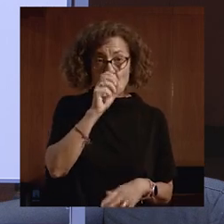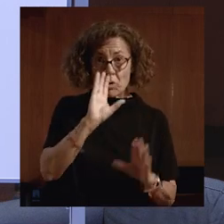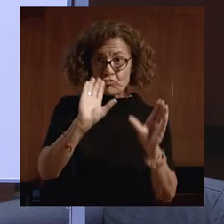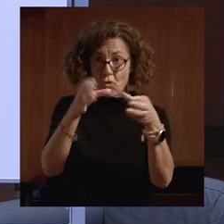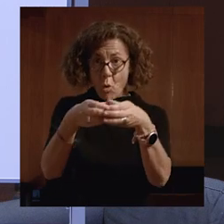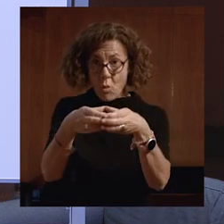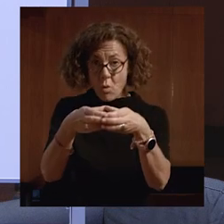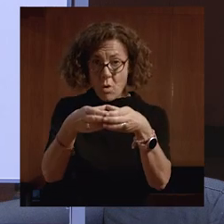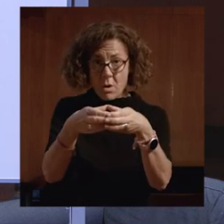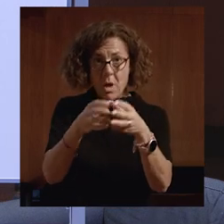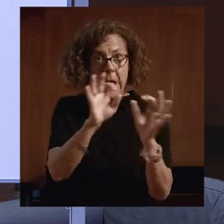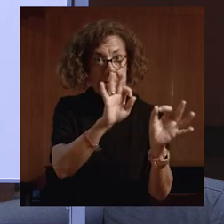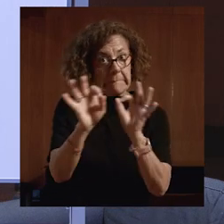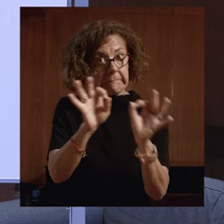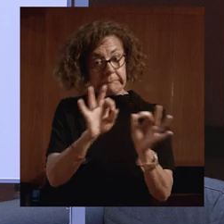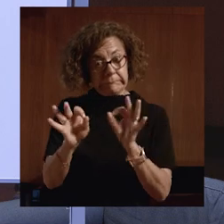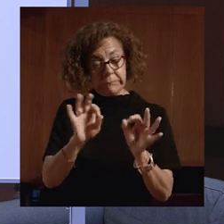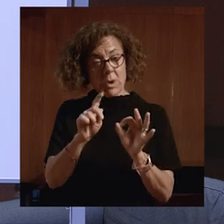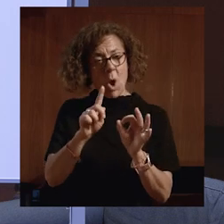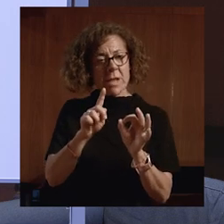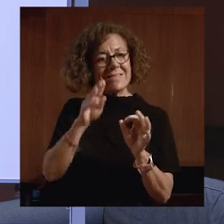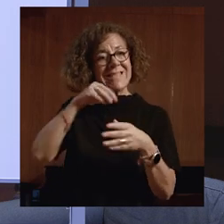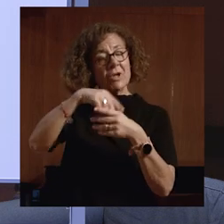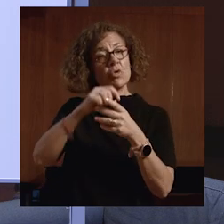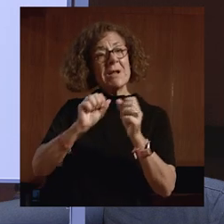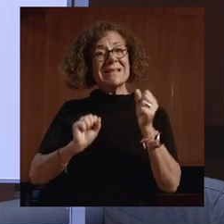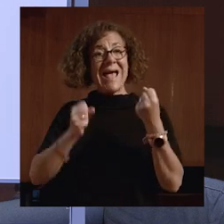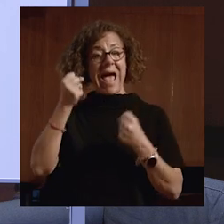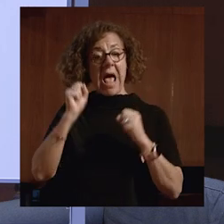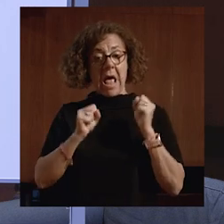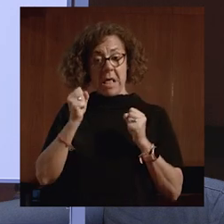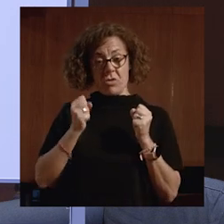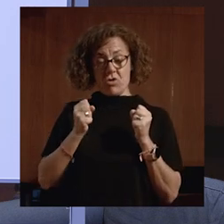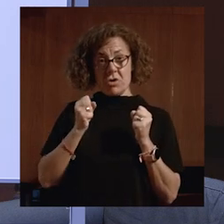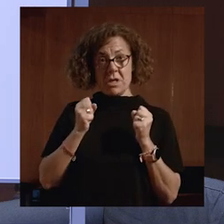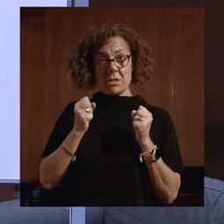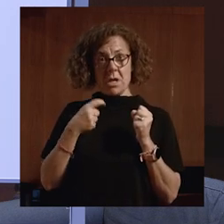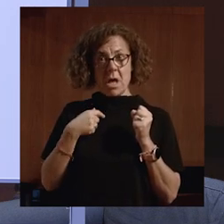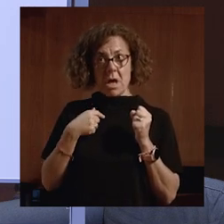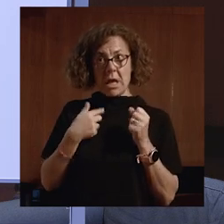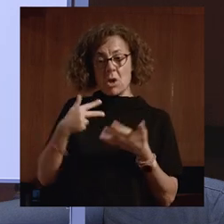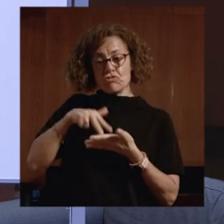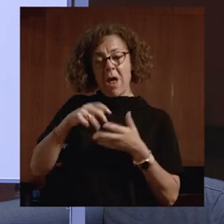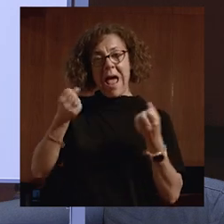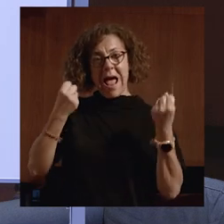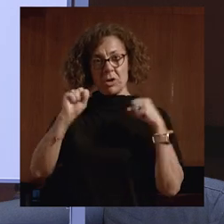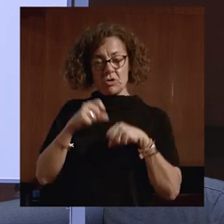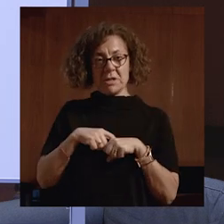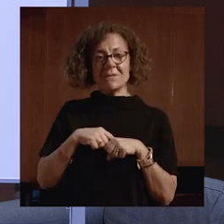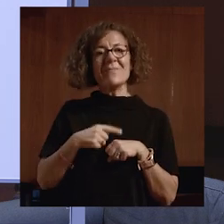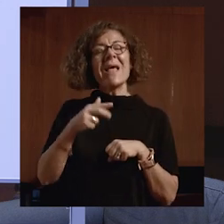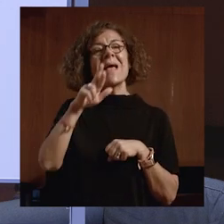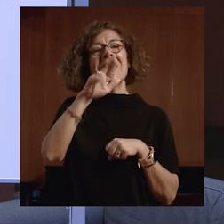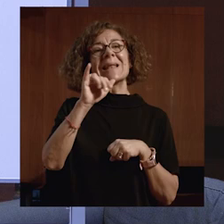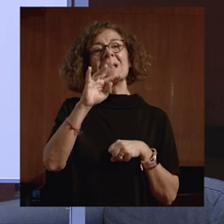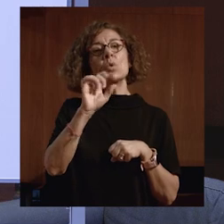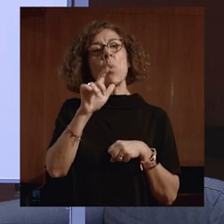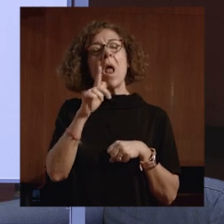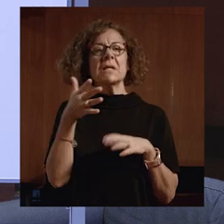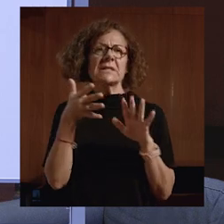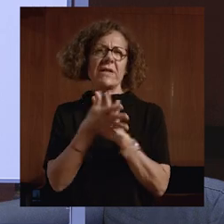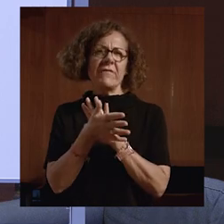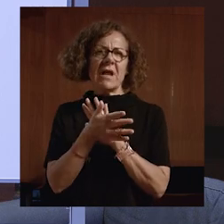colectivas codificados en una serie de acciones que ejecuta los performers. Un ritual consiste en una serie de